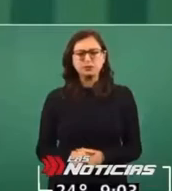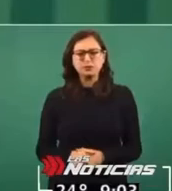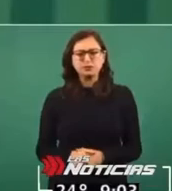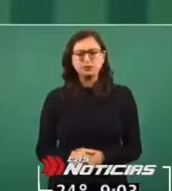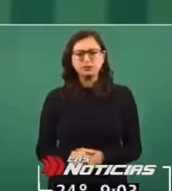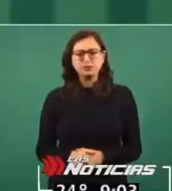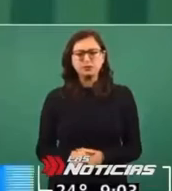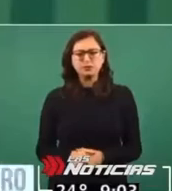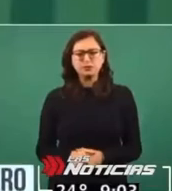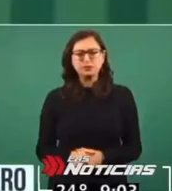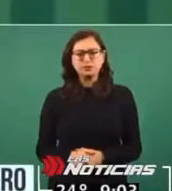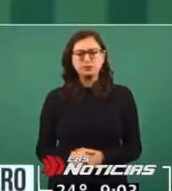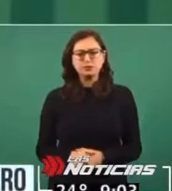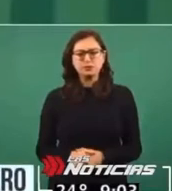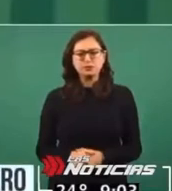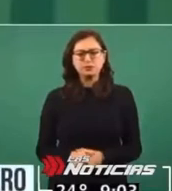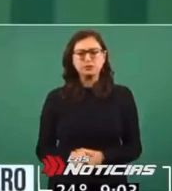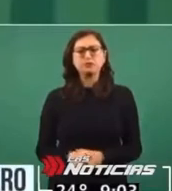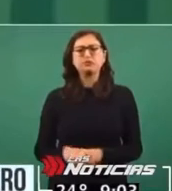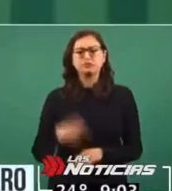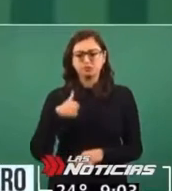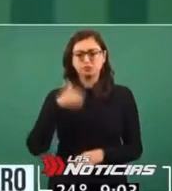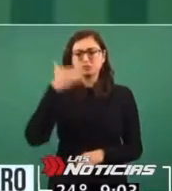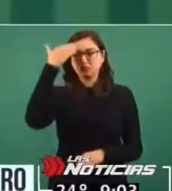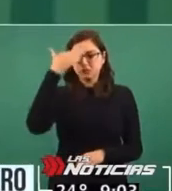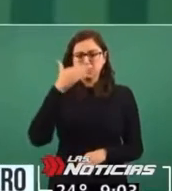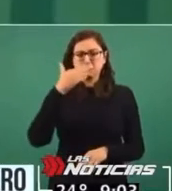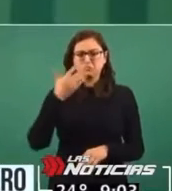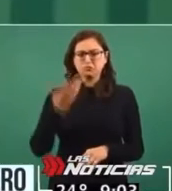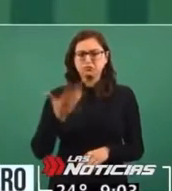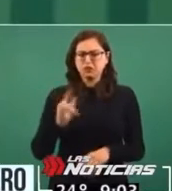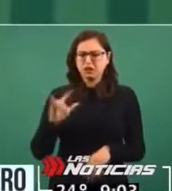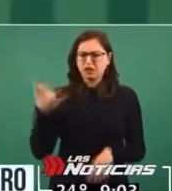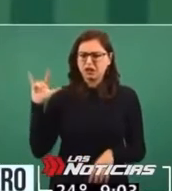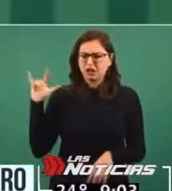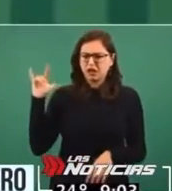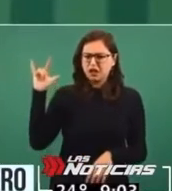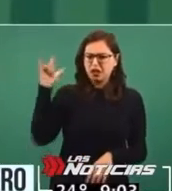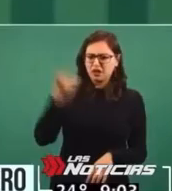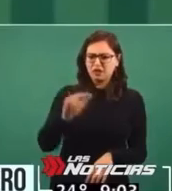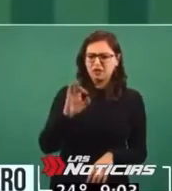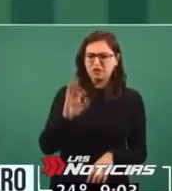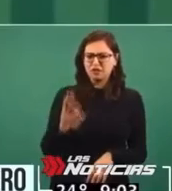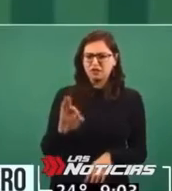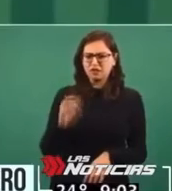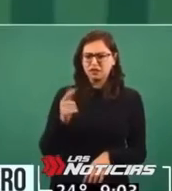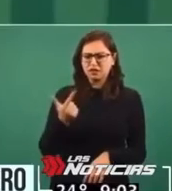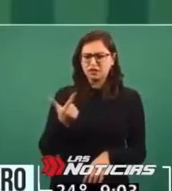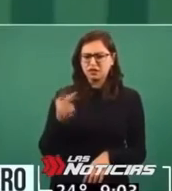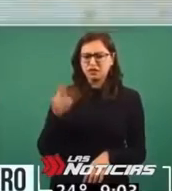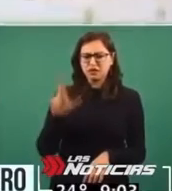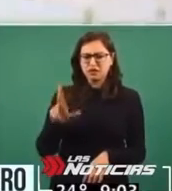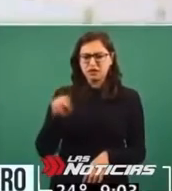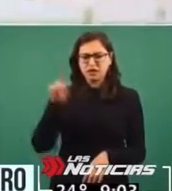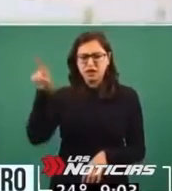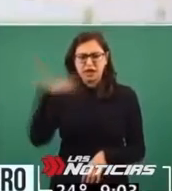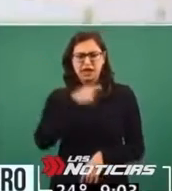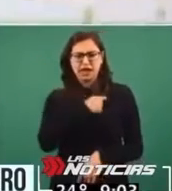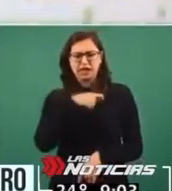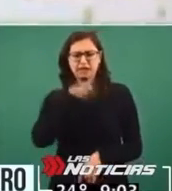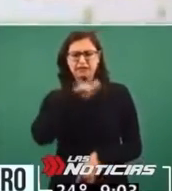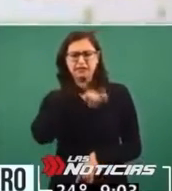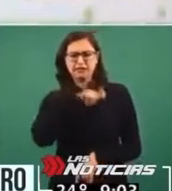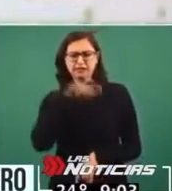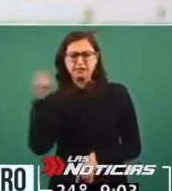en un avión de la fiscalía general de la república de este de allá de españa para méxico